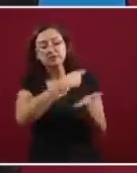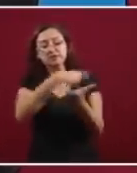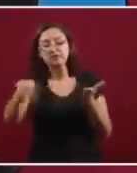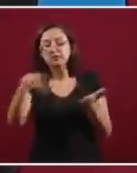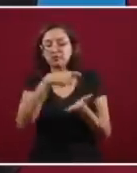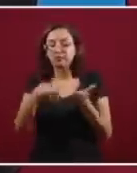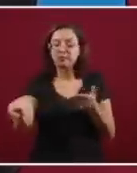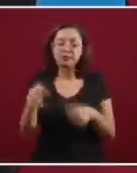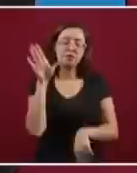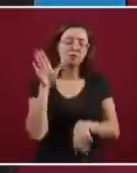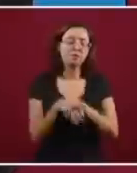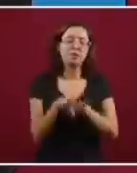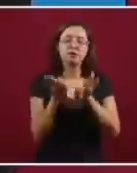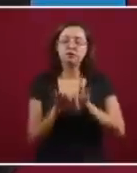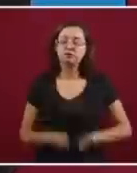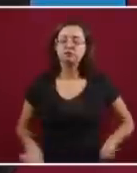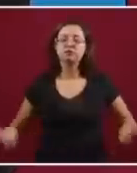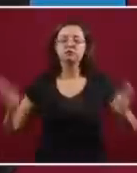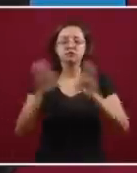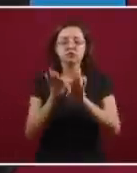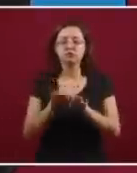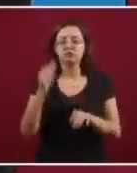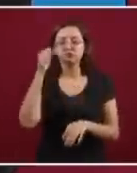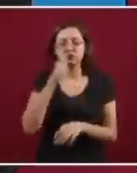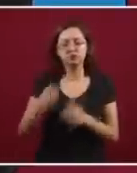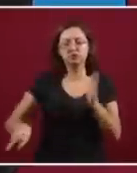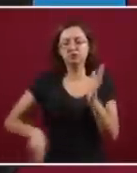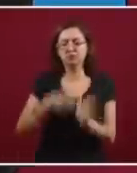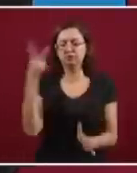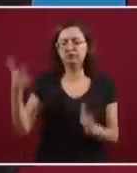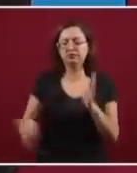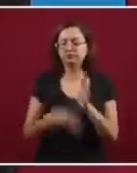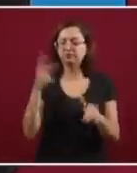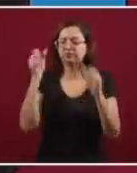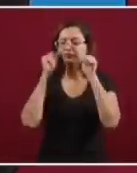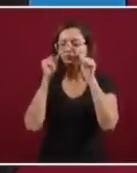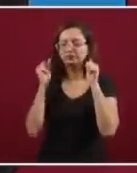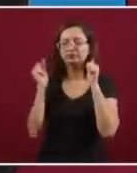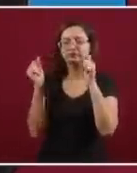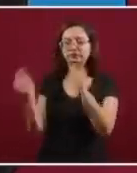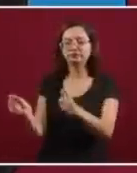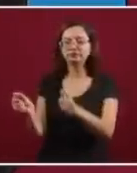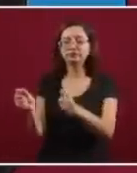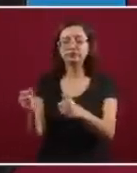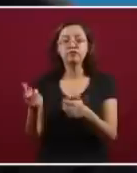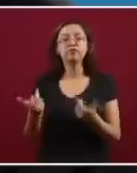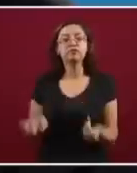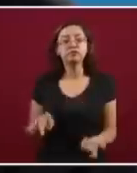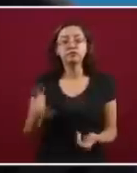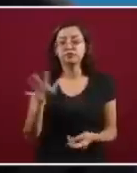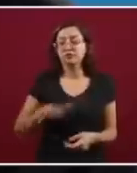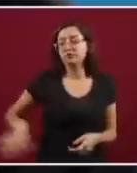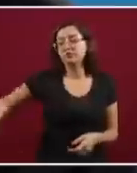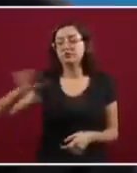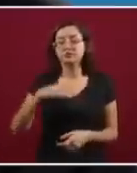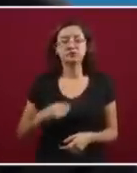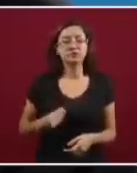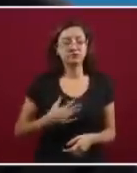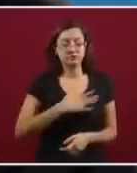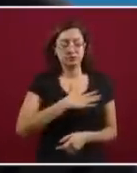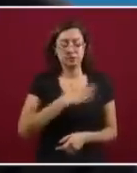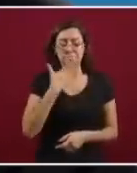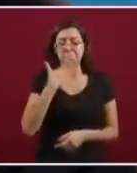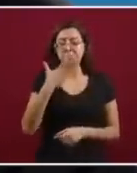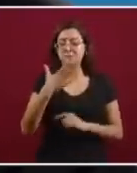y por eso también lo hemos enfatizado una y otra vez es que el bienestar sea el mecanismo